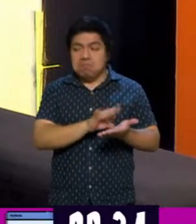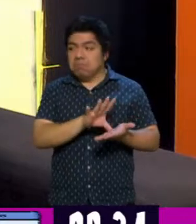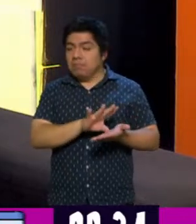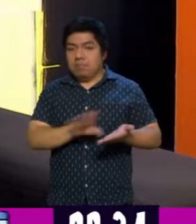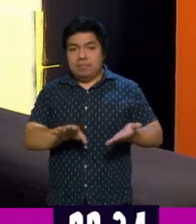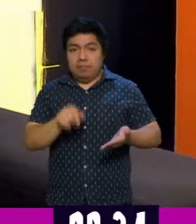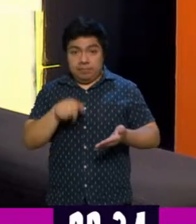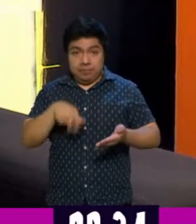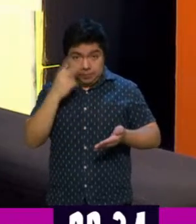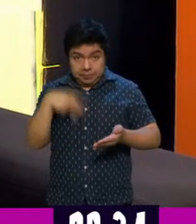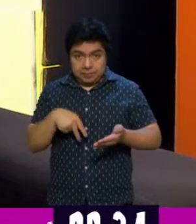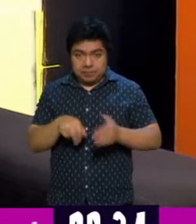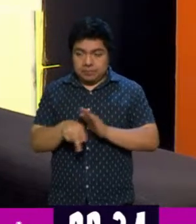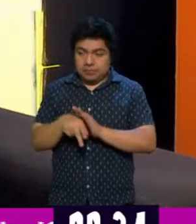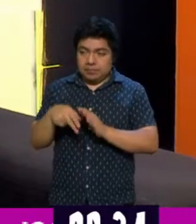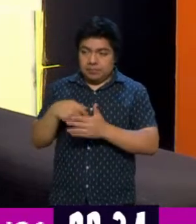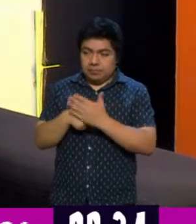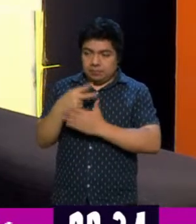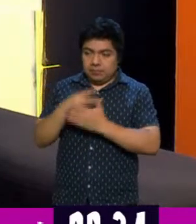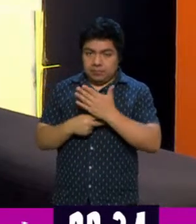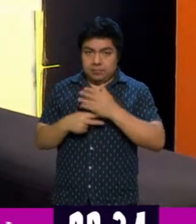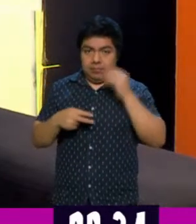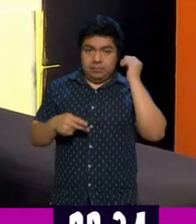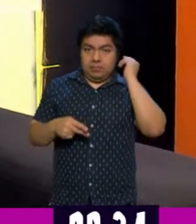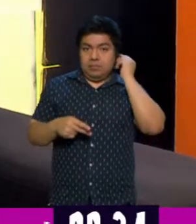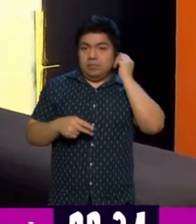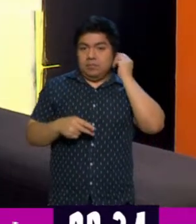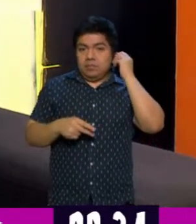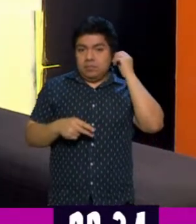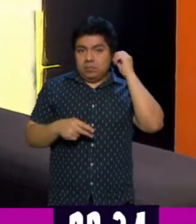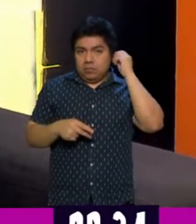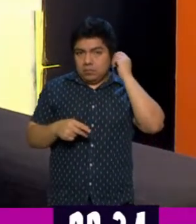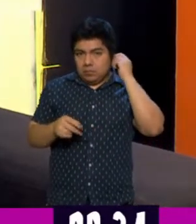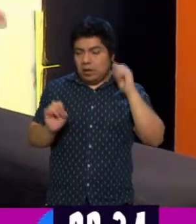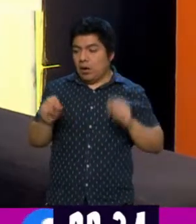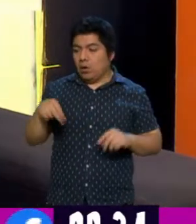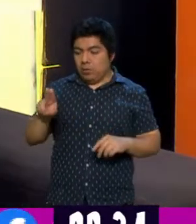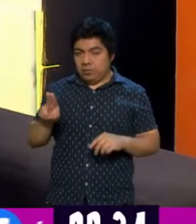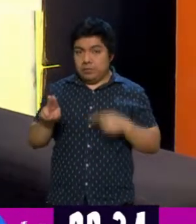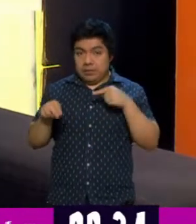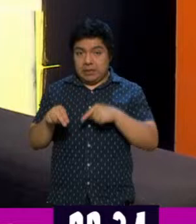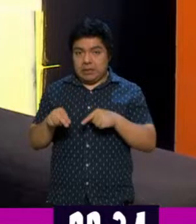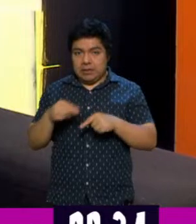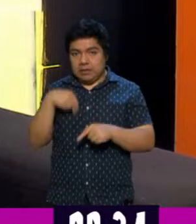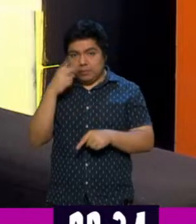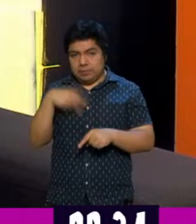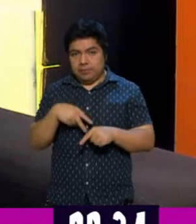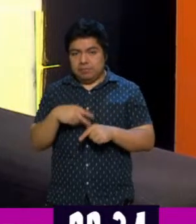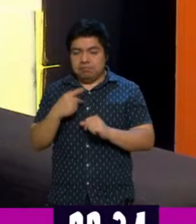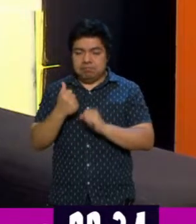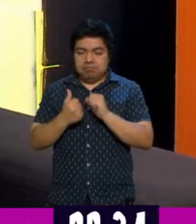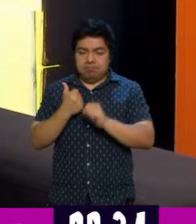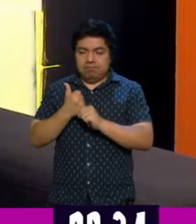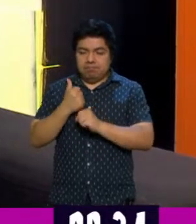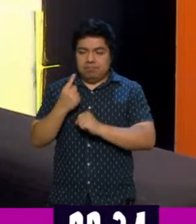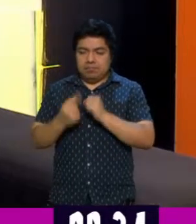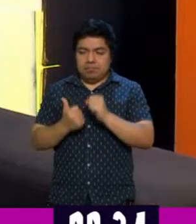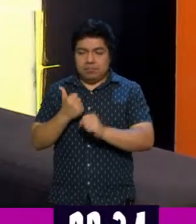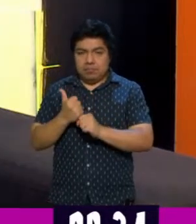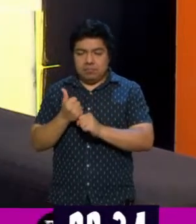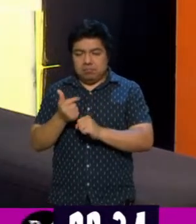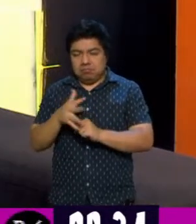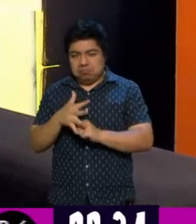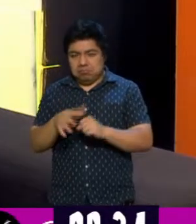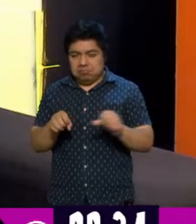México, según el Programa de Naciones Unidas para el Medio Ambiente, en nuestro país anualmente se desperdician